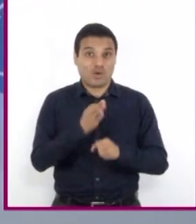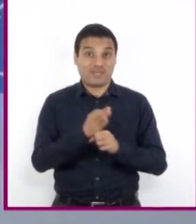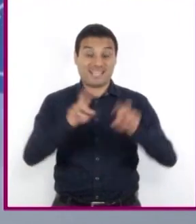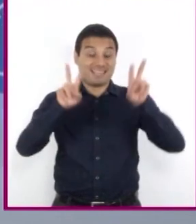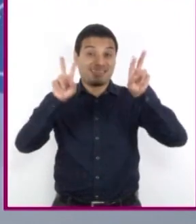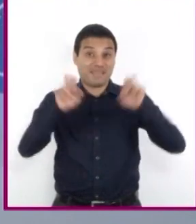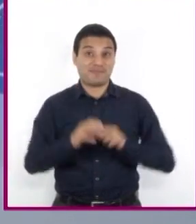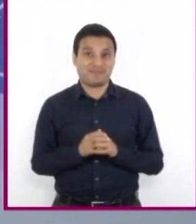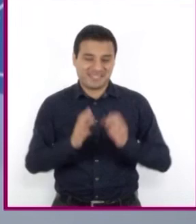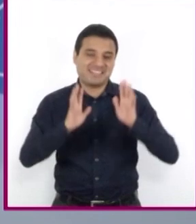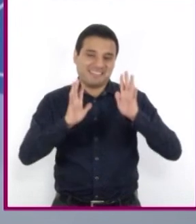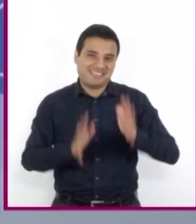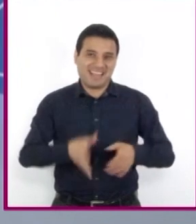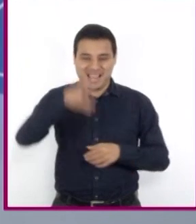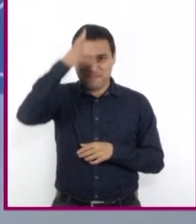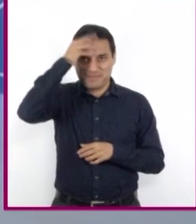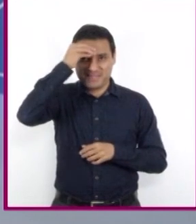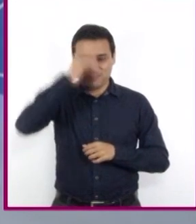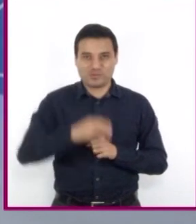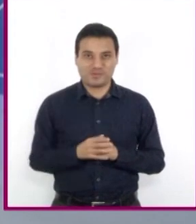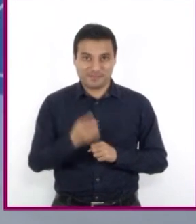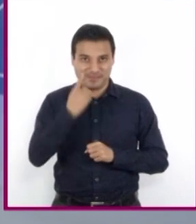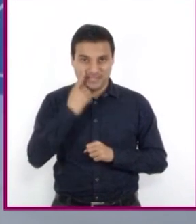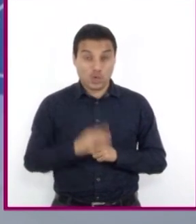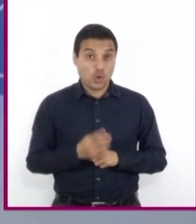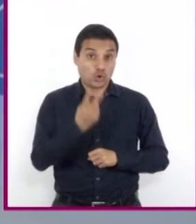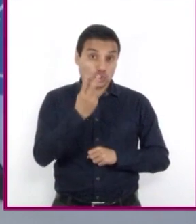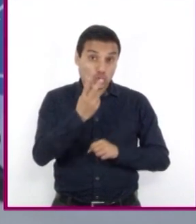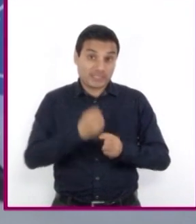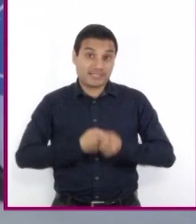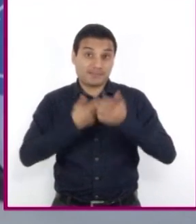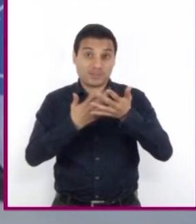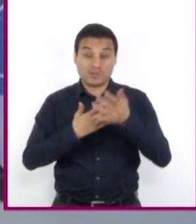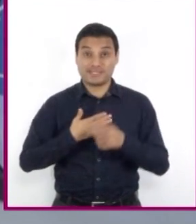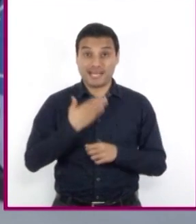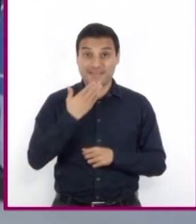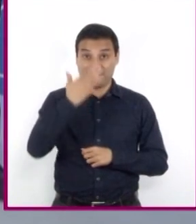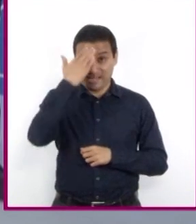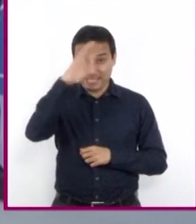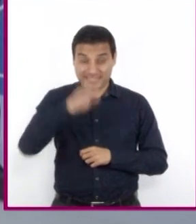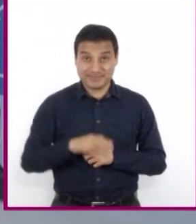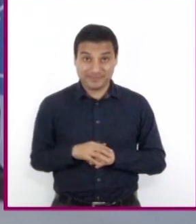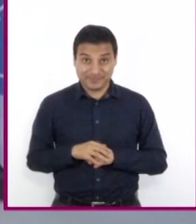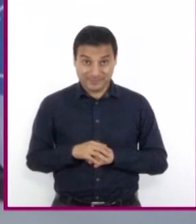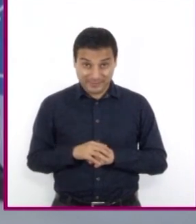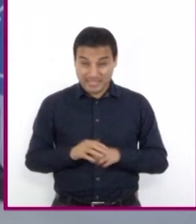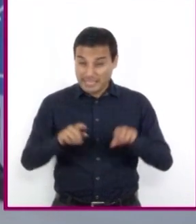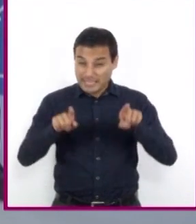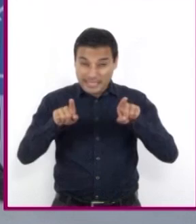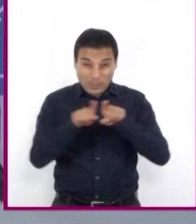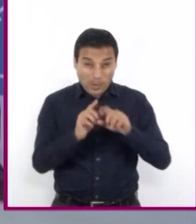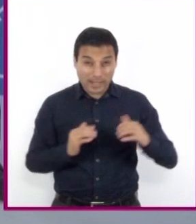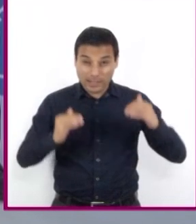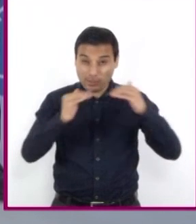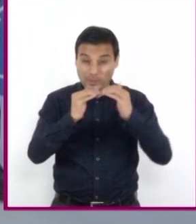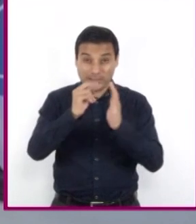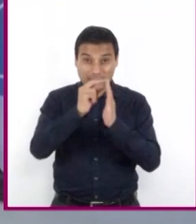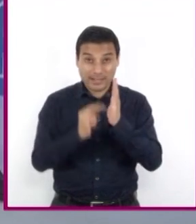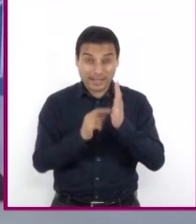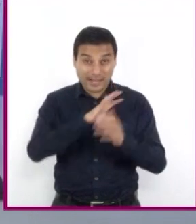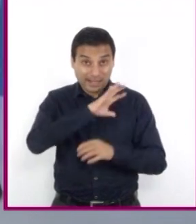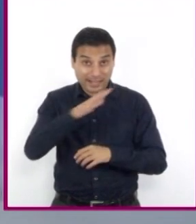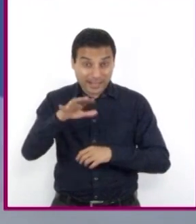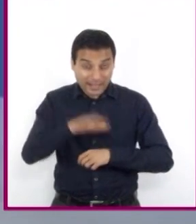lección hemos aprendido que cuando dos o más expresiones algebraicas corresponden a la regla general de una misma